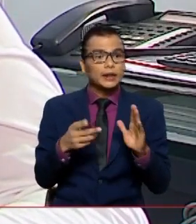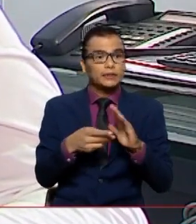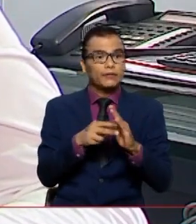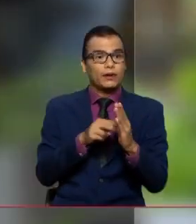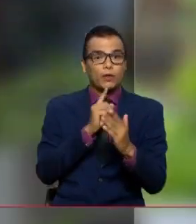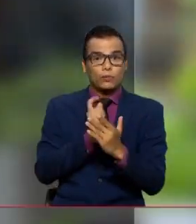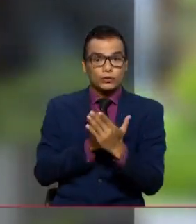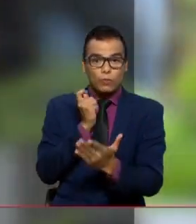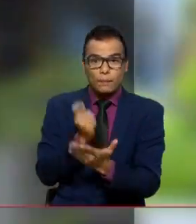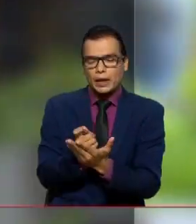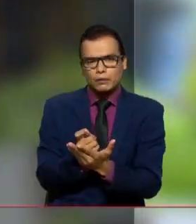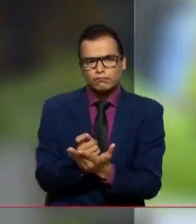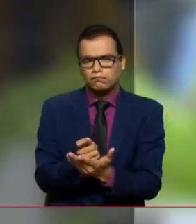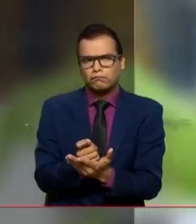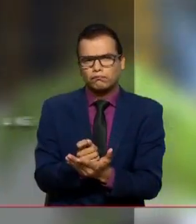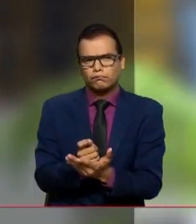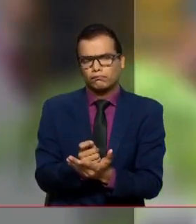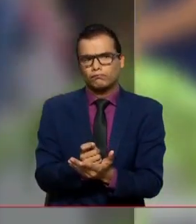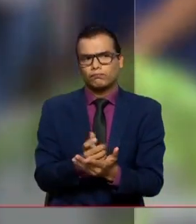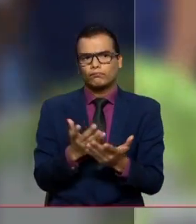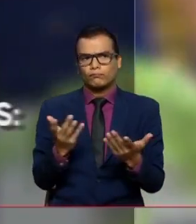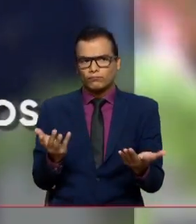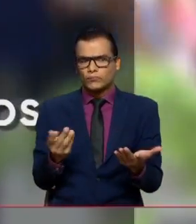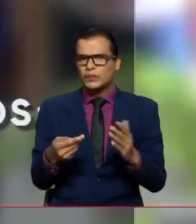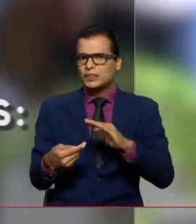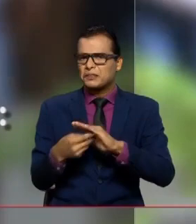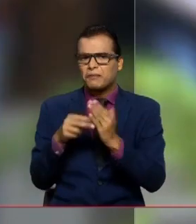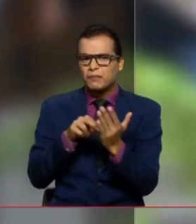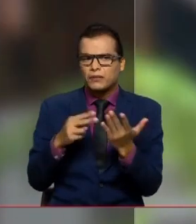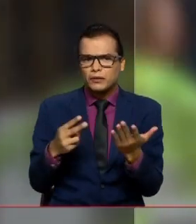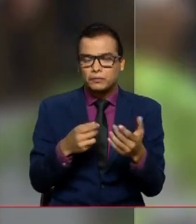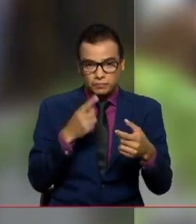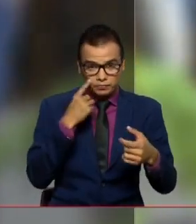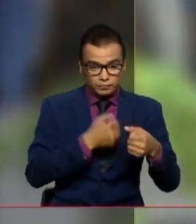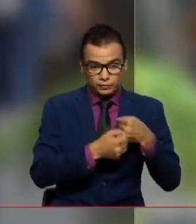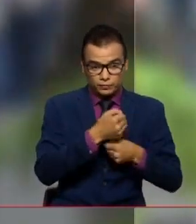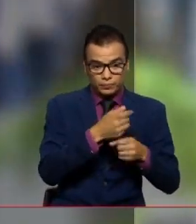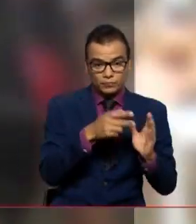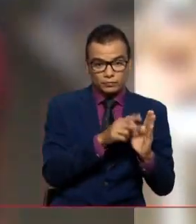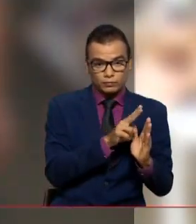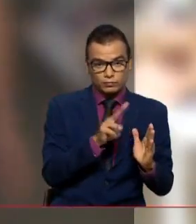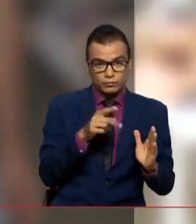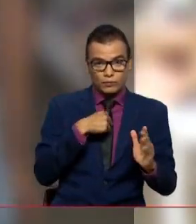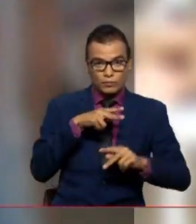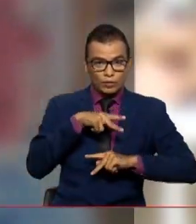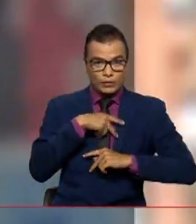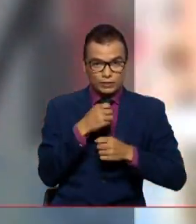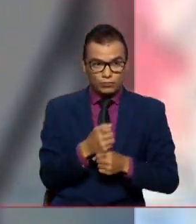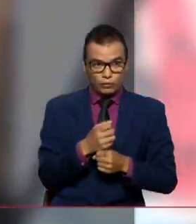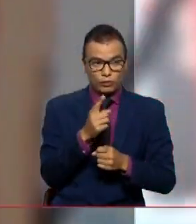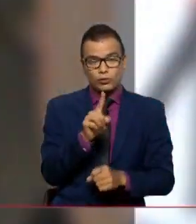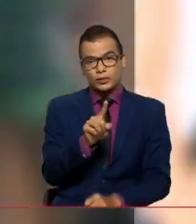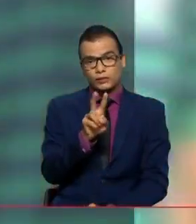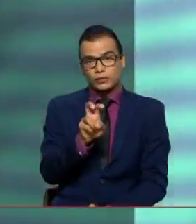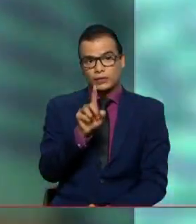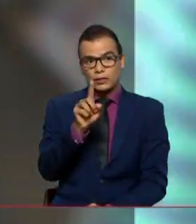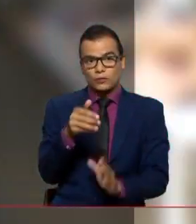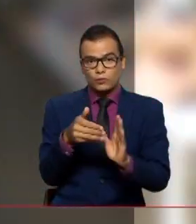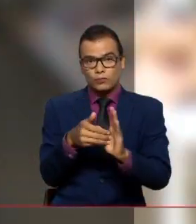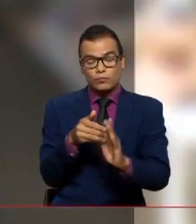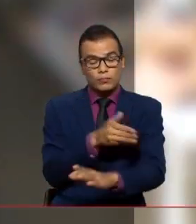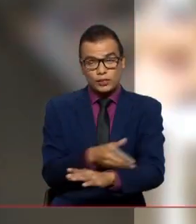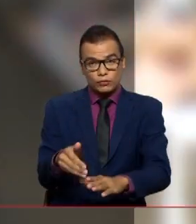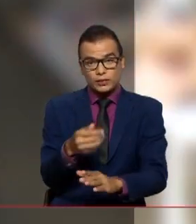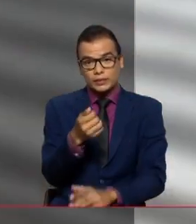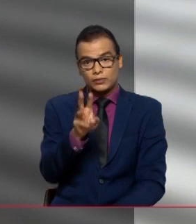pagar impuesto. En ese orden de ideas, si durante el 2022 su patrimonio fue igual o superior a 171 millones 18 mil